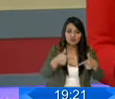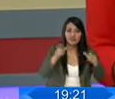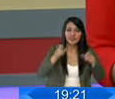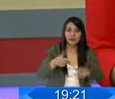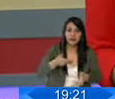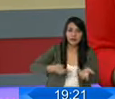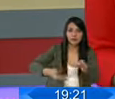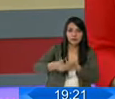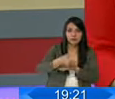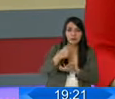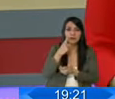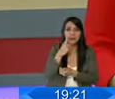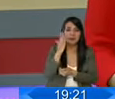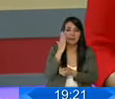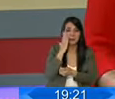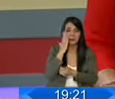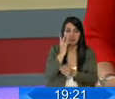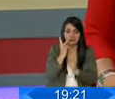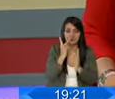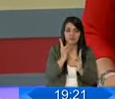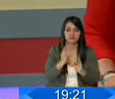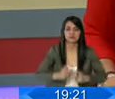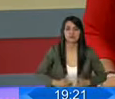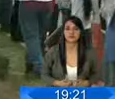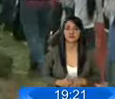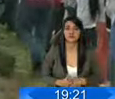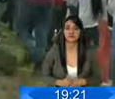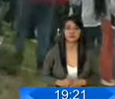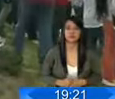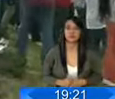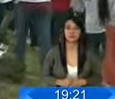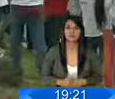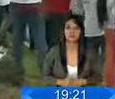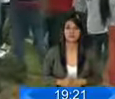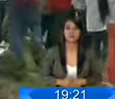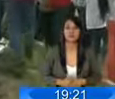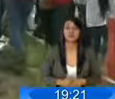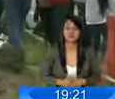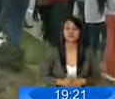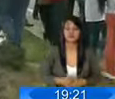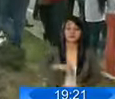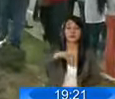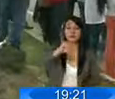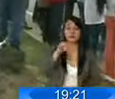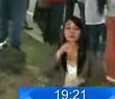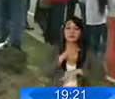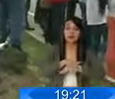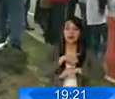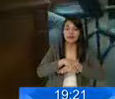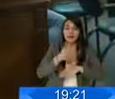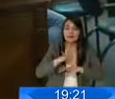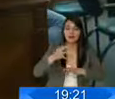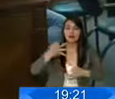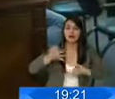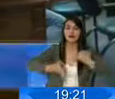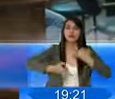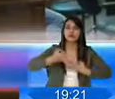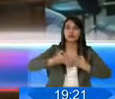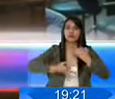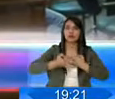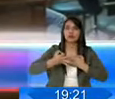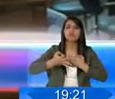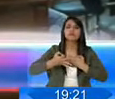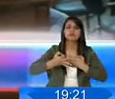compartida entre padres y madres. Veamos el siguiente reporte. La tarde de este jueves se llevó a cabo la audiencia del juicio que